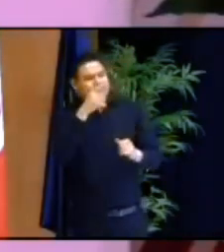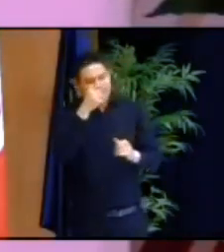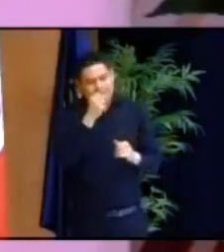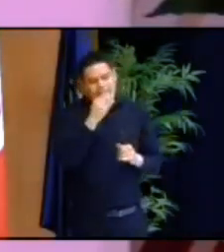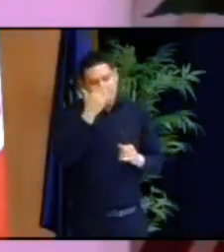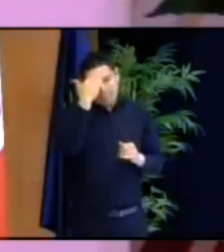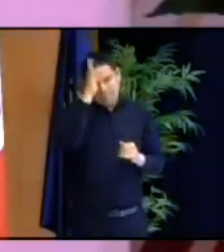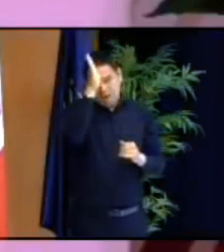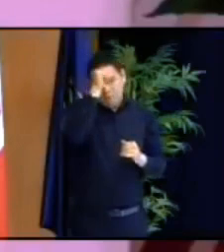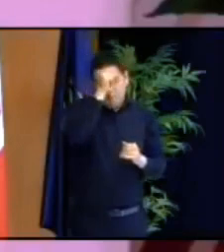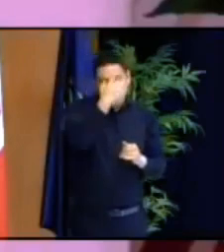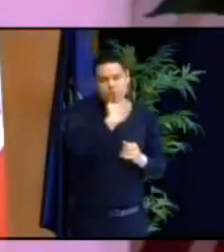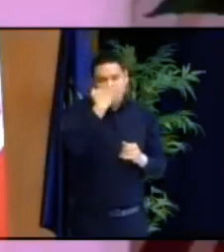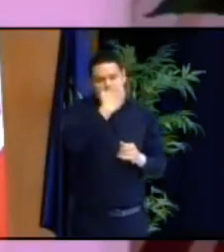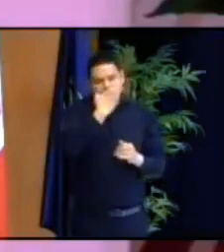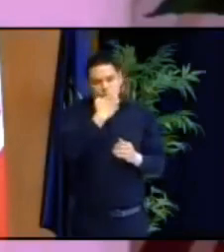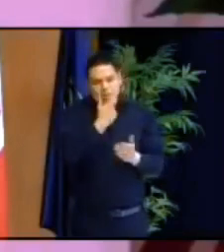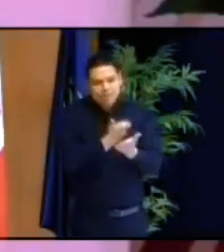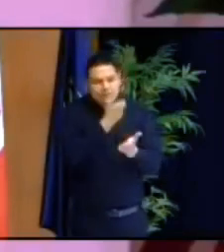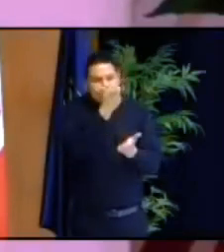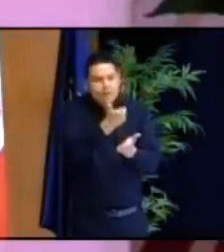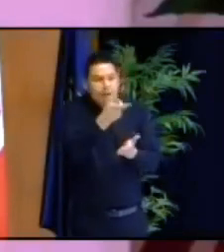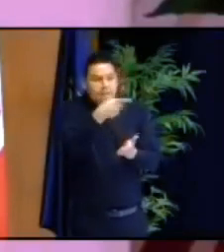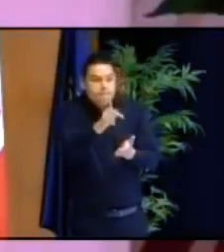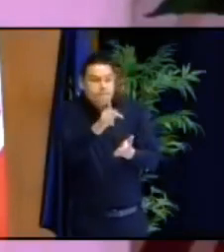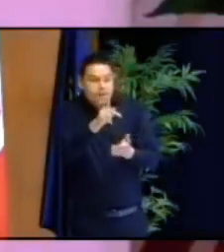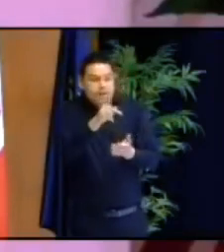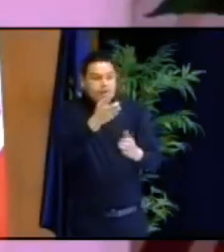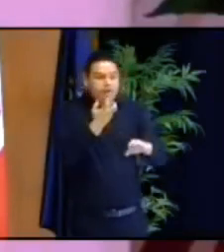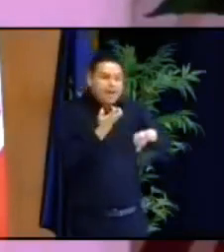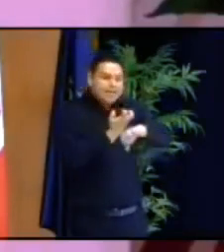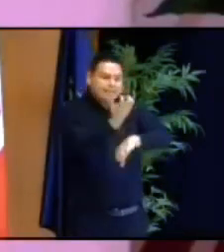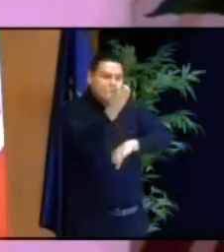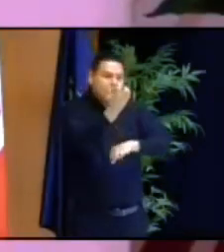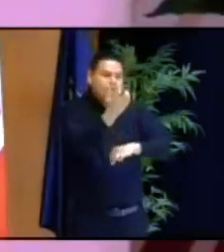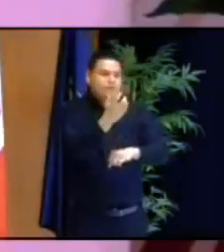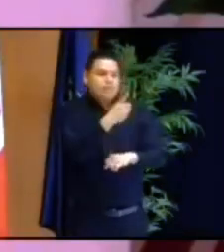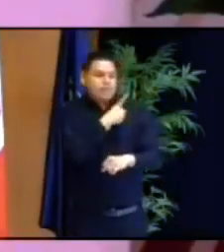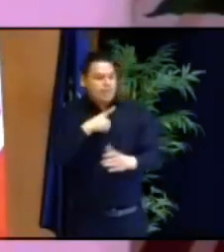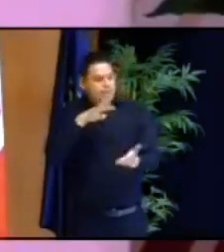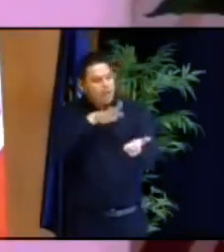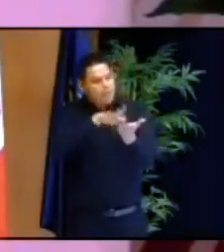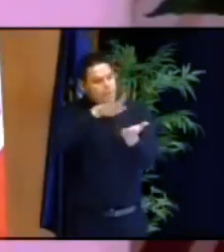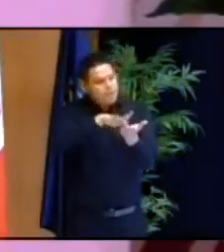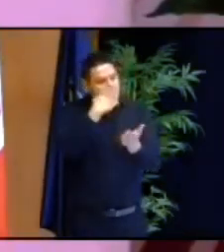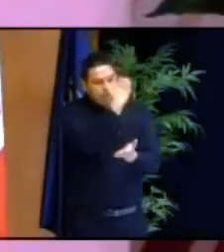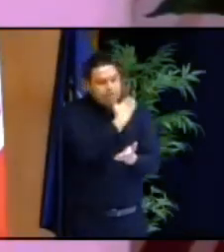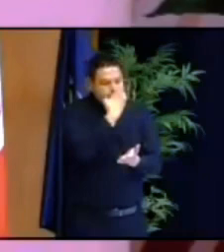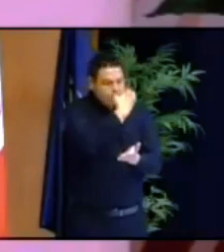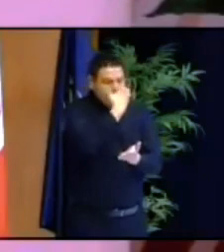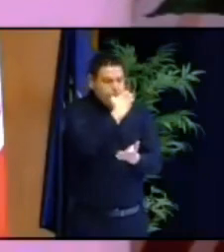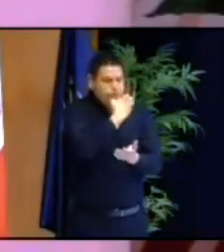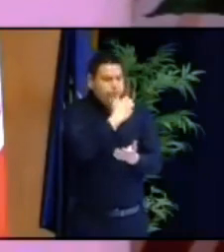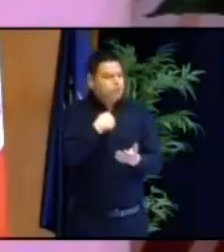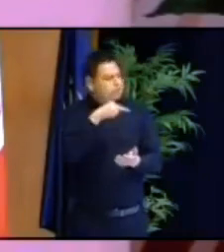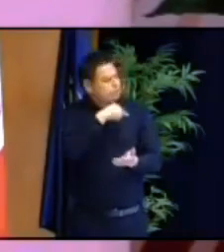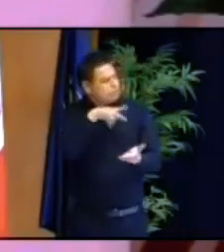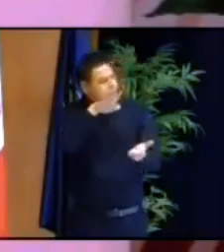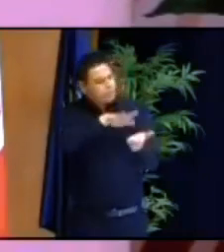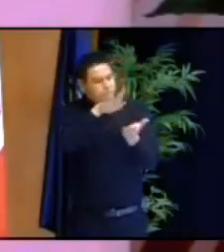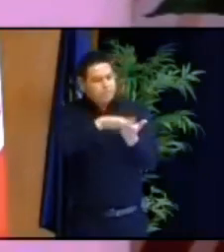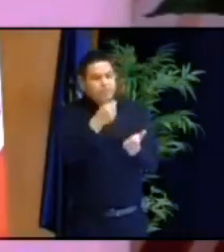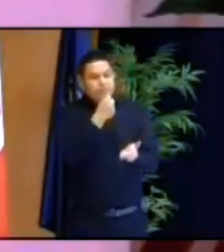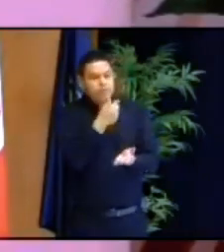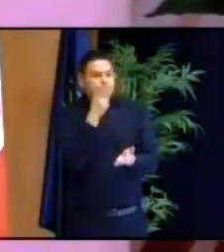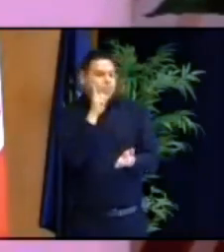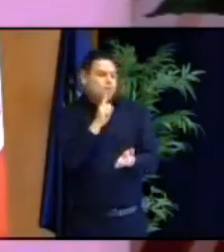escuela privada, pero el Estado tiene la obligación de apoyar la escuela pública. Por eso apoyamos a los niños y